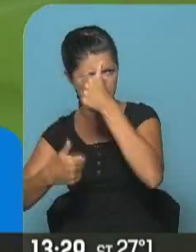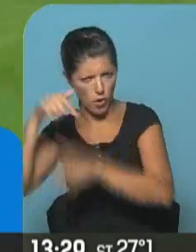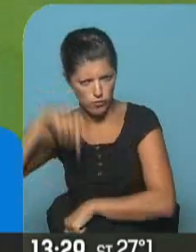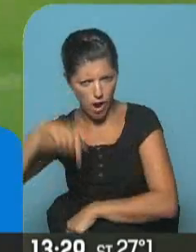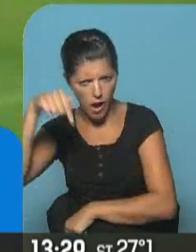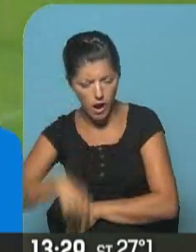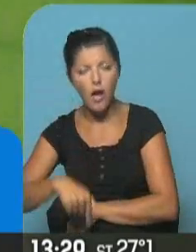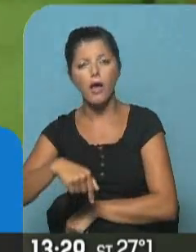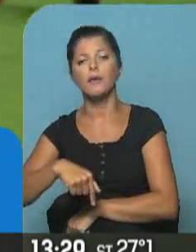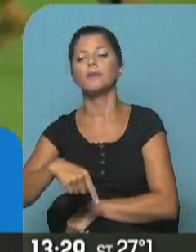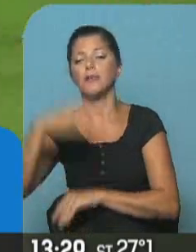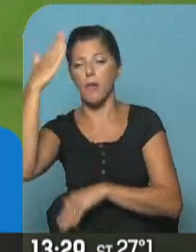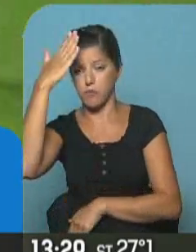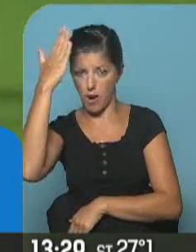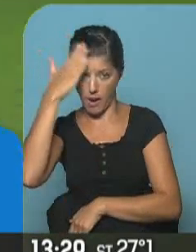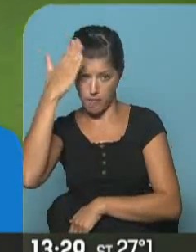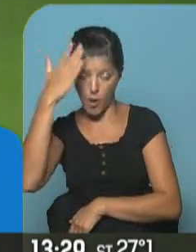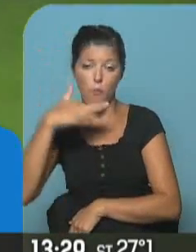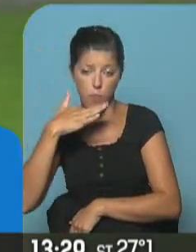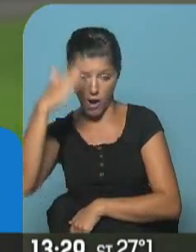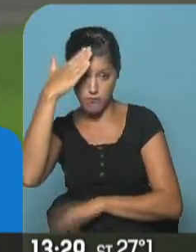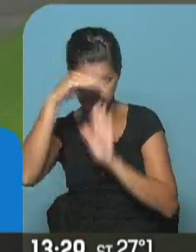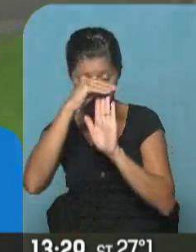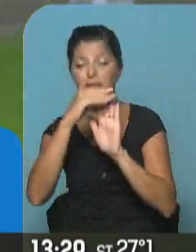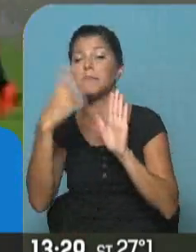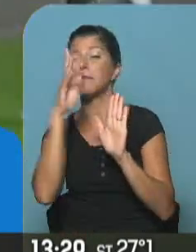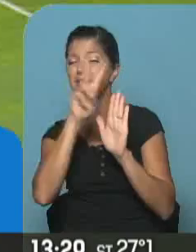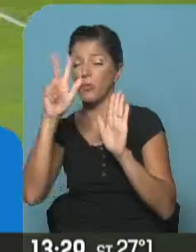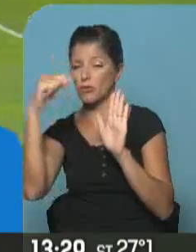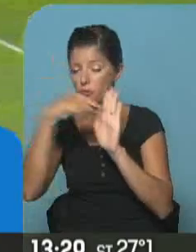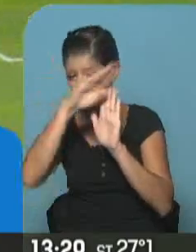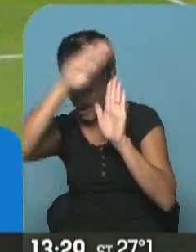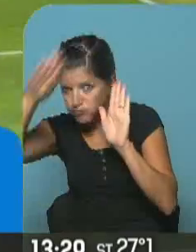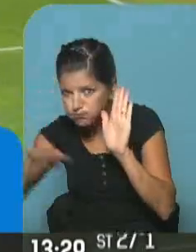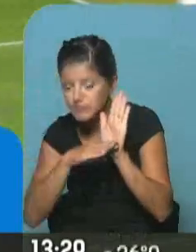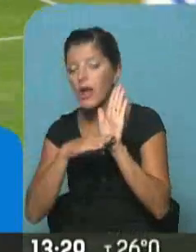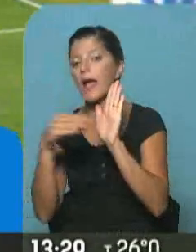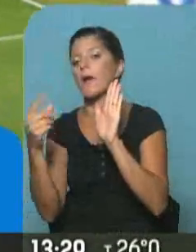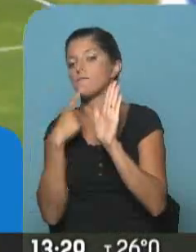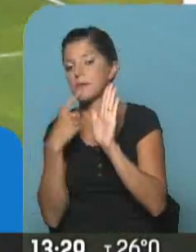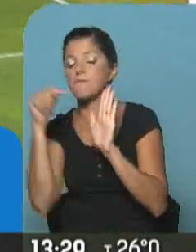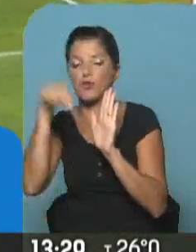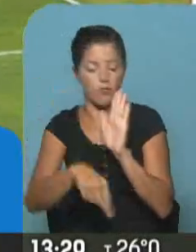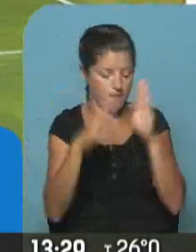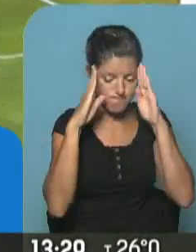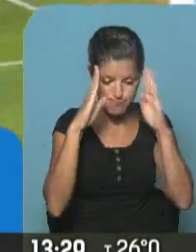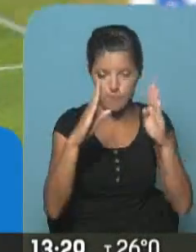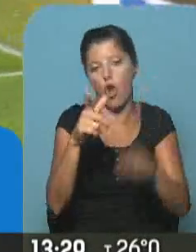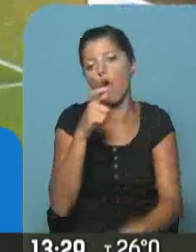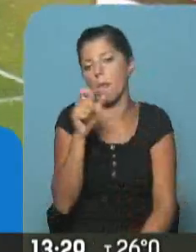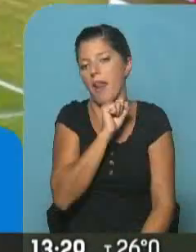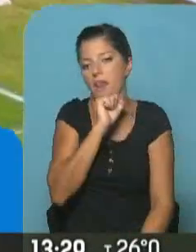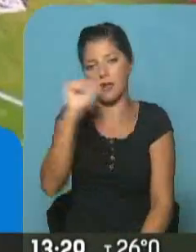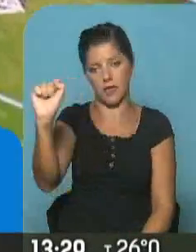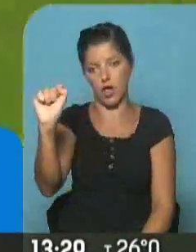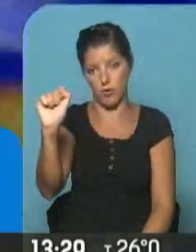de Boca, mete todas sus fuerzas en la Copa Libertadores de América. Hasta ahora, en lo internacional,